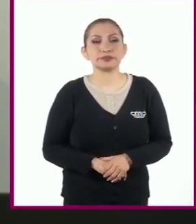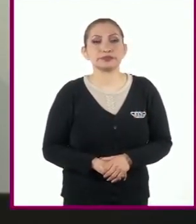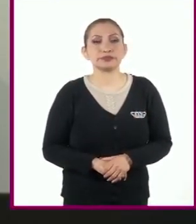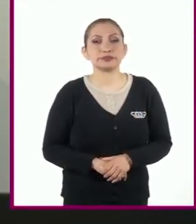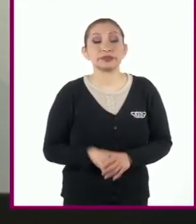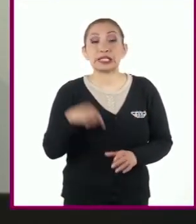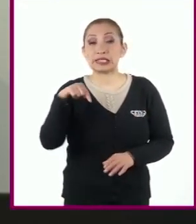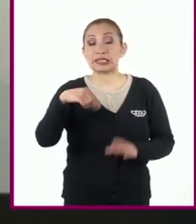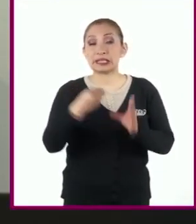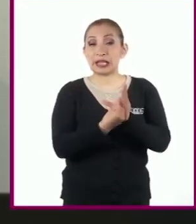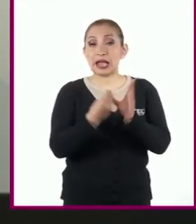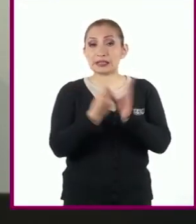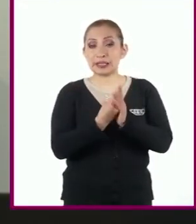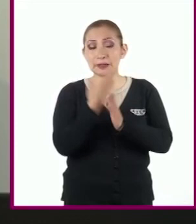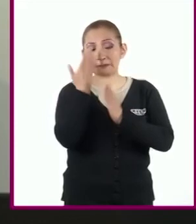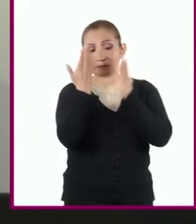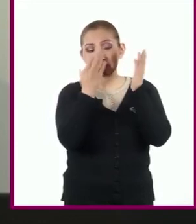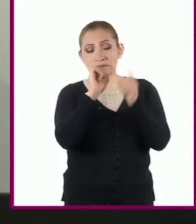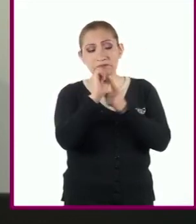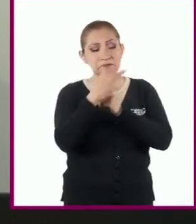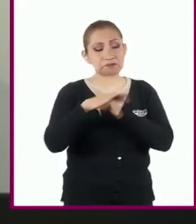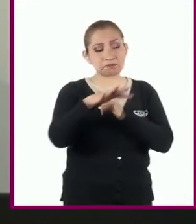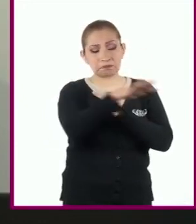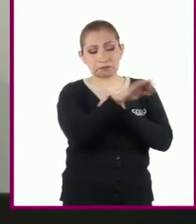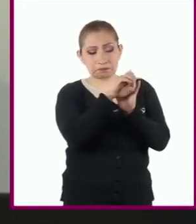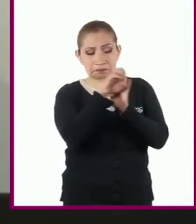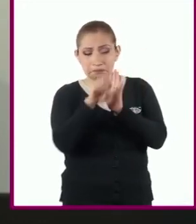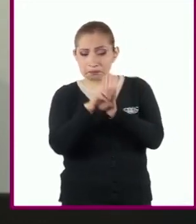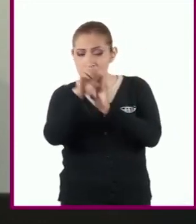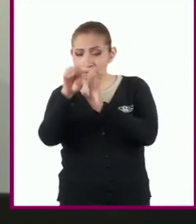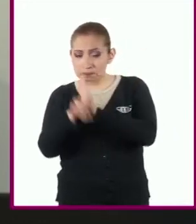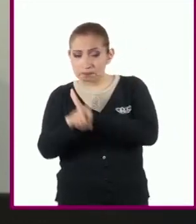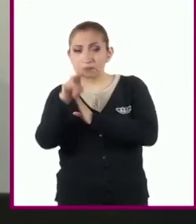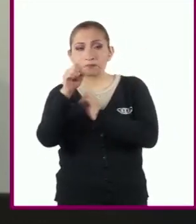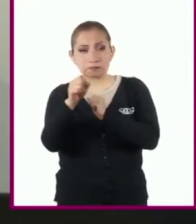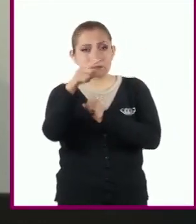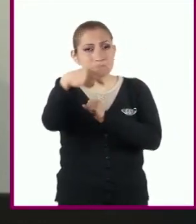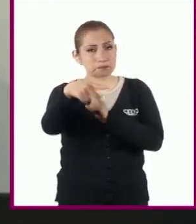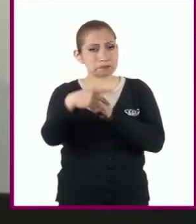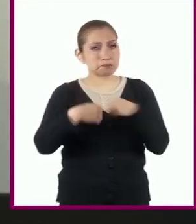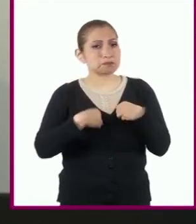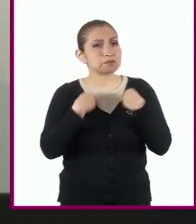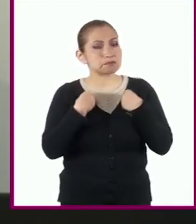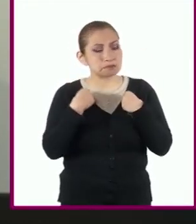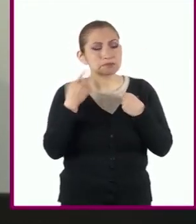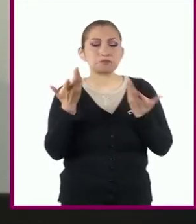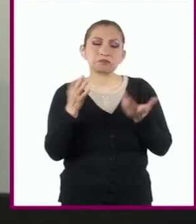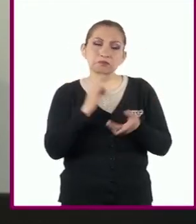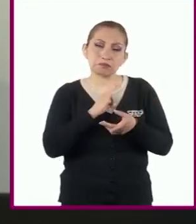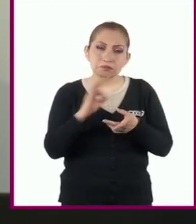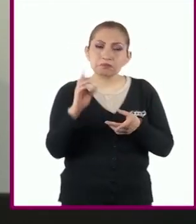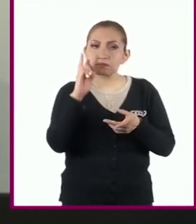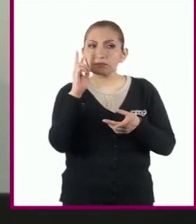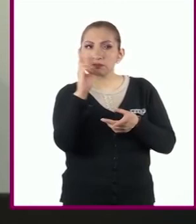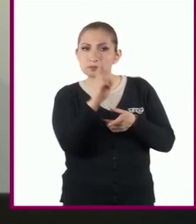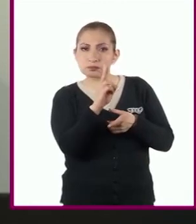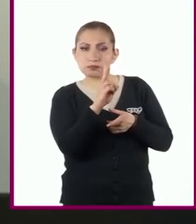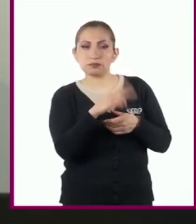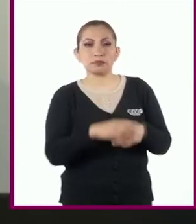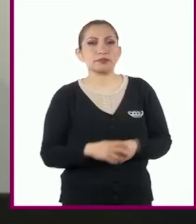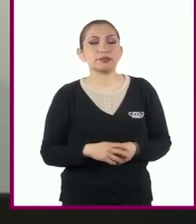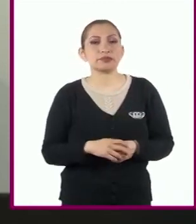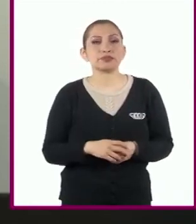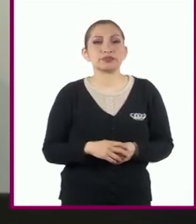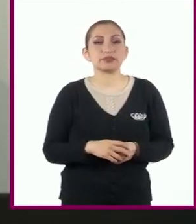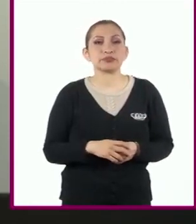En esta clase estudiamos situaciones que seguramente en su vida diaria han tenido la oportunidad de observar.